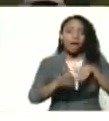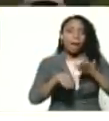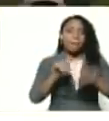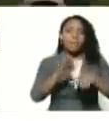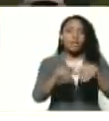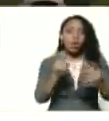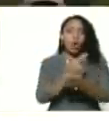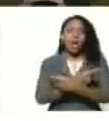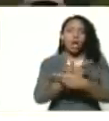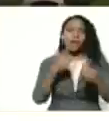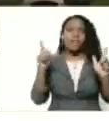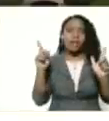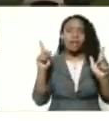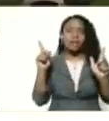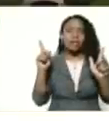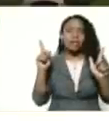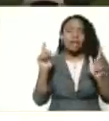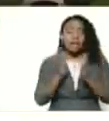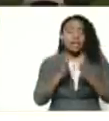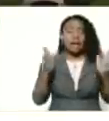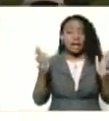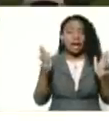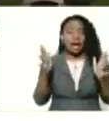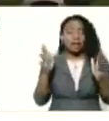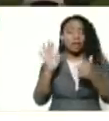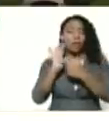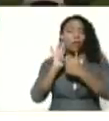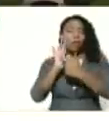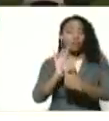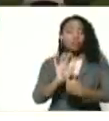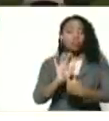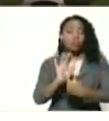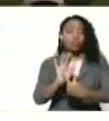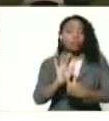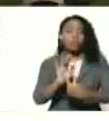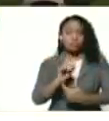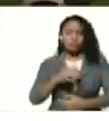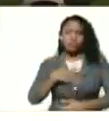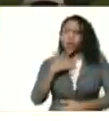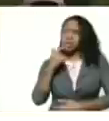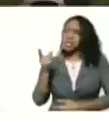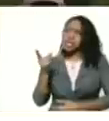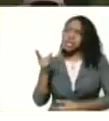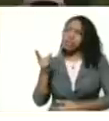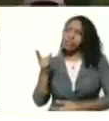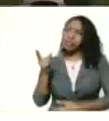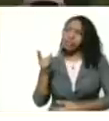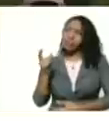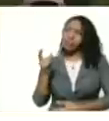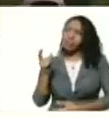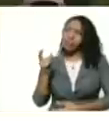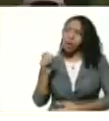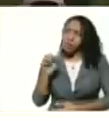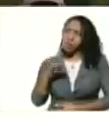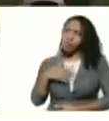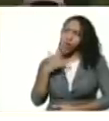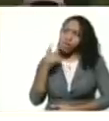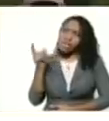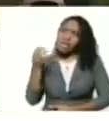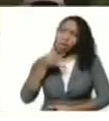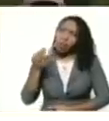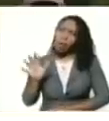de Libertad. La gran serie que vamos a estrenar, ¿se puede decir, Ernesto? ¿Lo puedo decir de